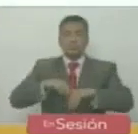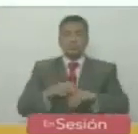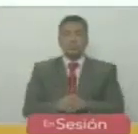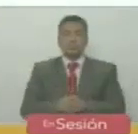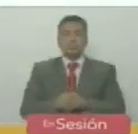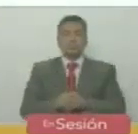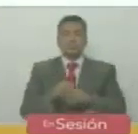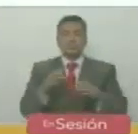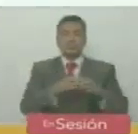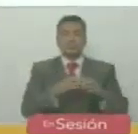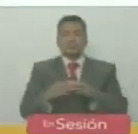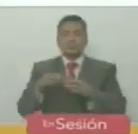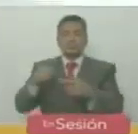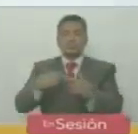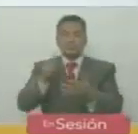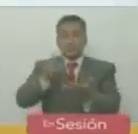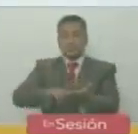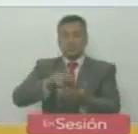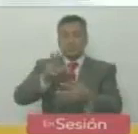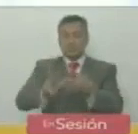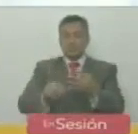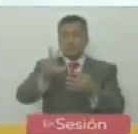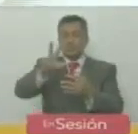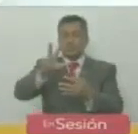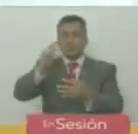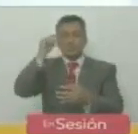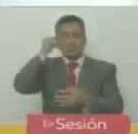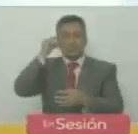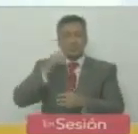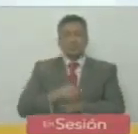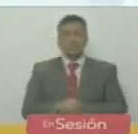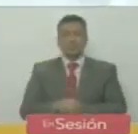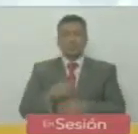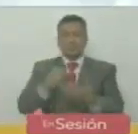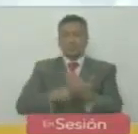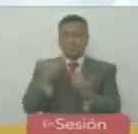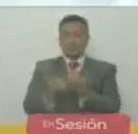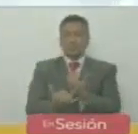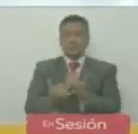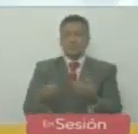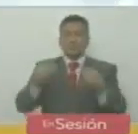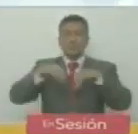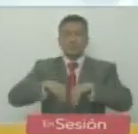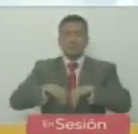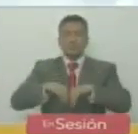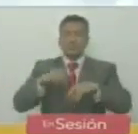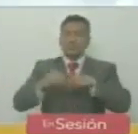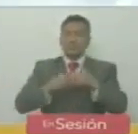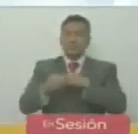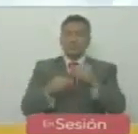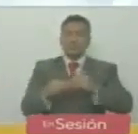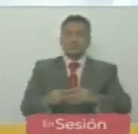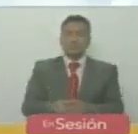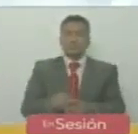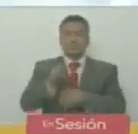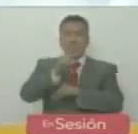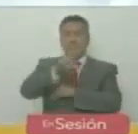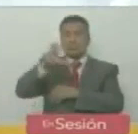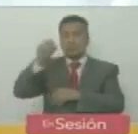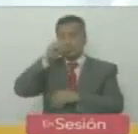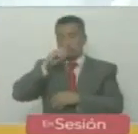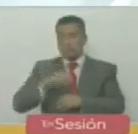resultó aprobado. Tercer punto del orden del día, proyecto de acuerdo en celebración de los 200 años